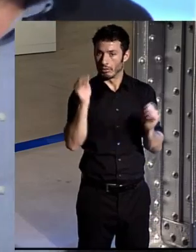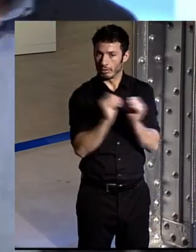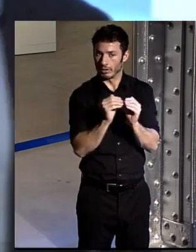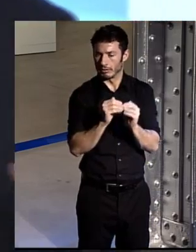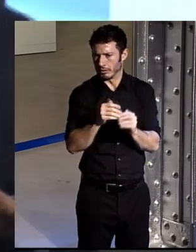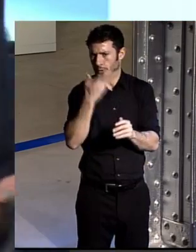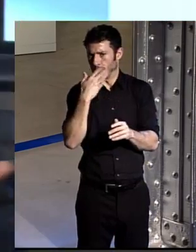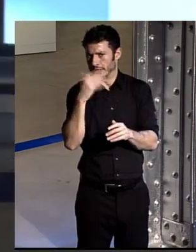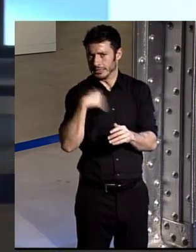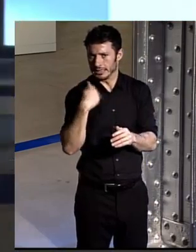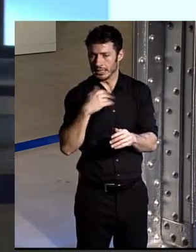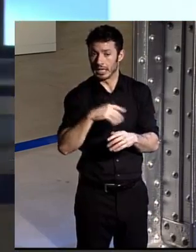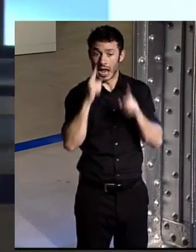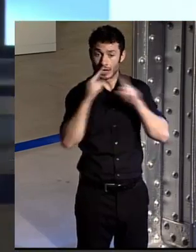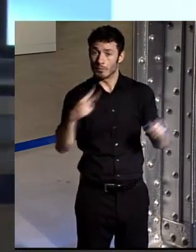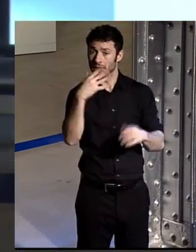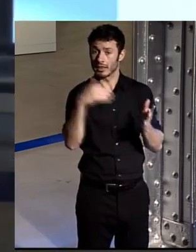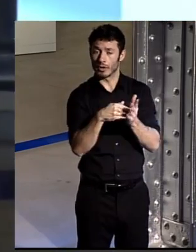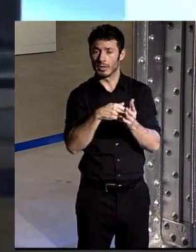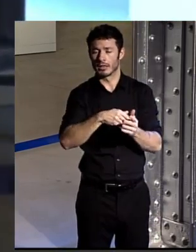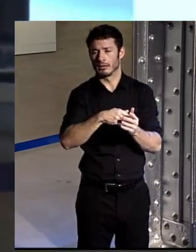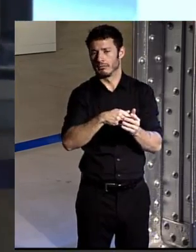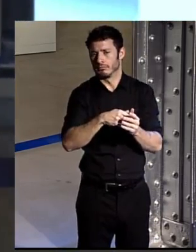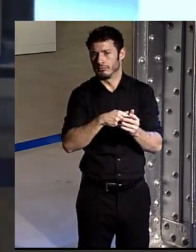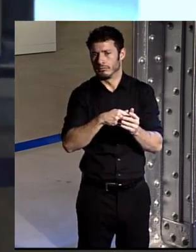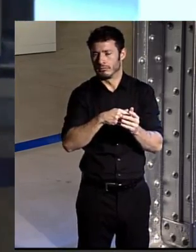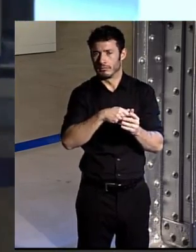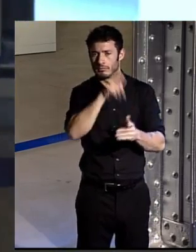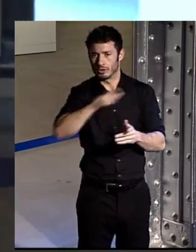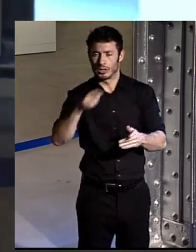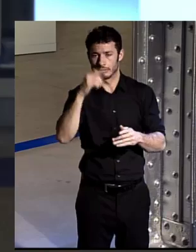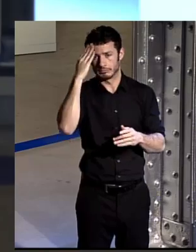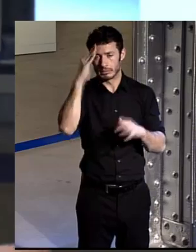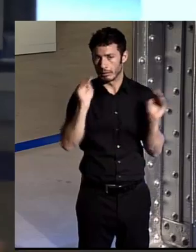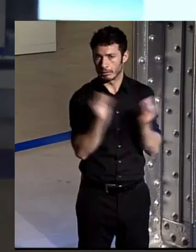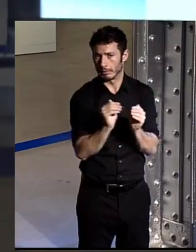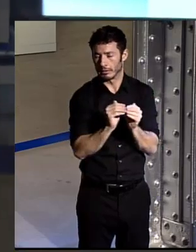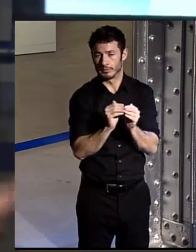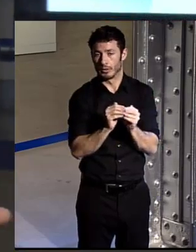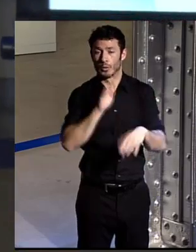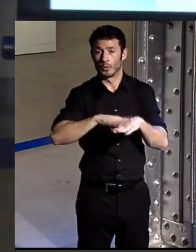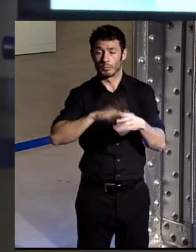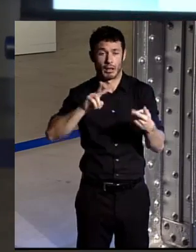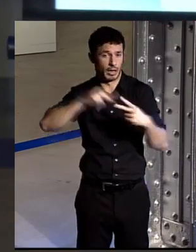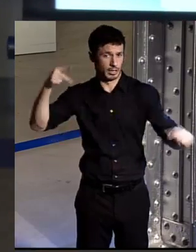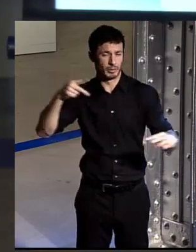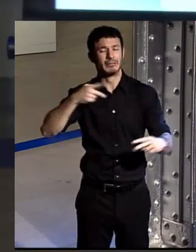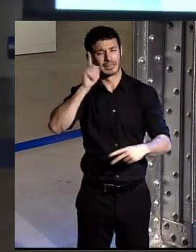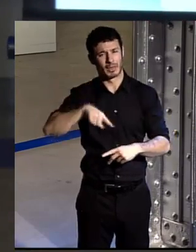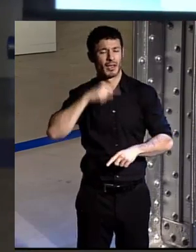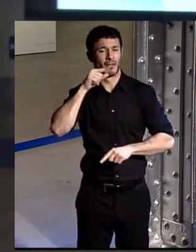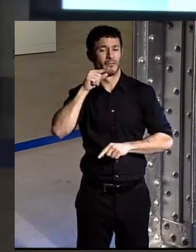Hay 25.000 casos de microcefalia al año en Estados Unidos. Está causada por razones genéticas y también por otros